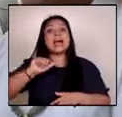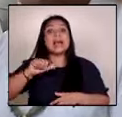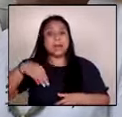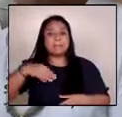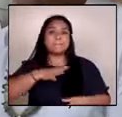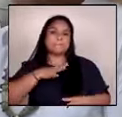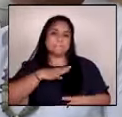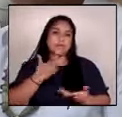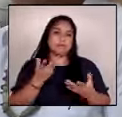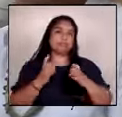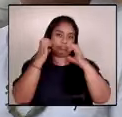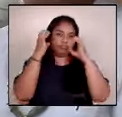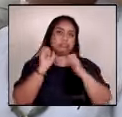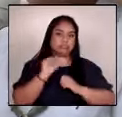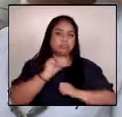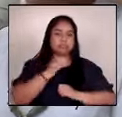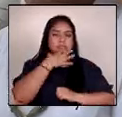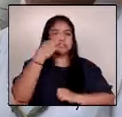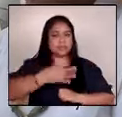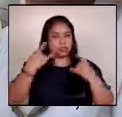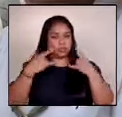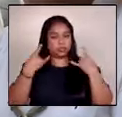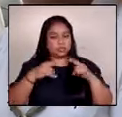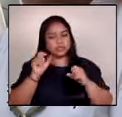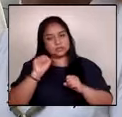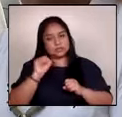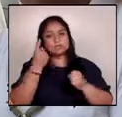edificio sigue siendo una necesidad real y urgente que hay que atender.